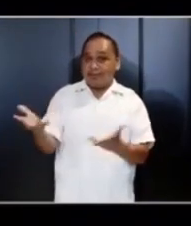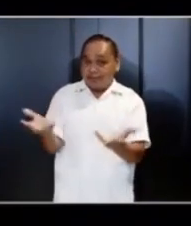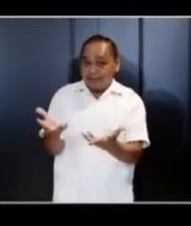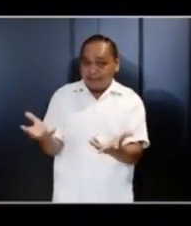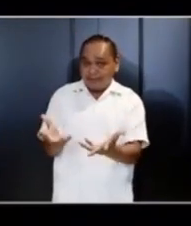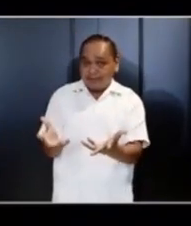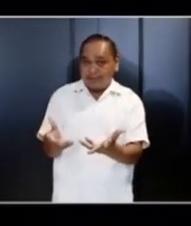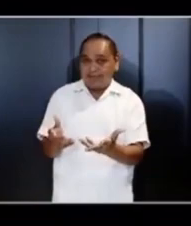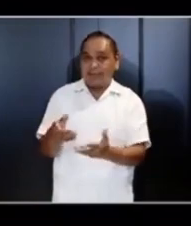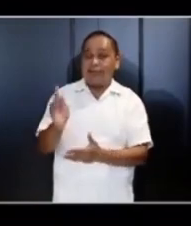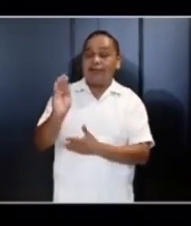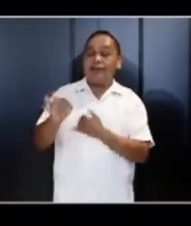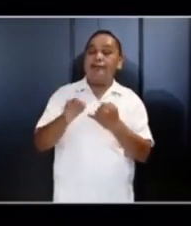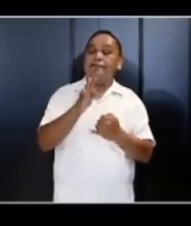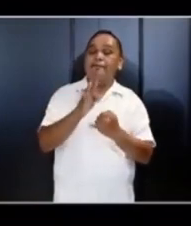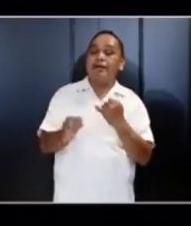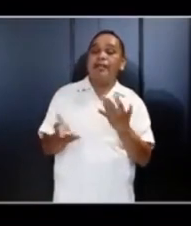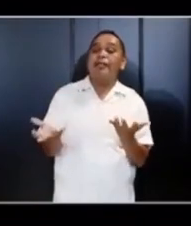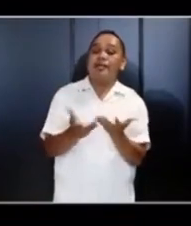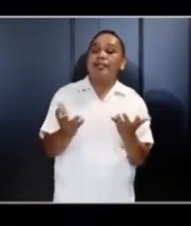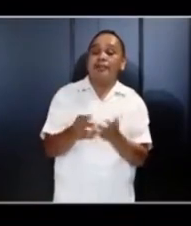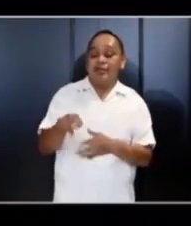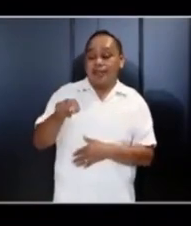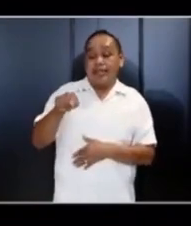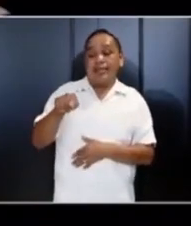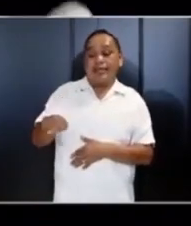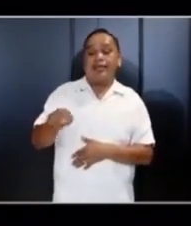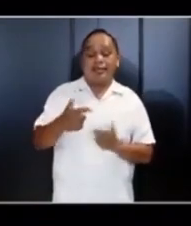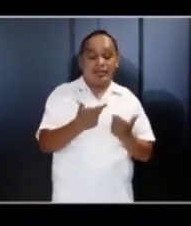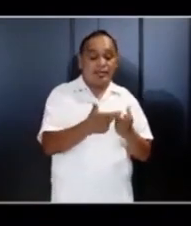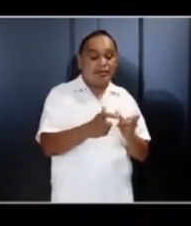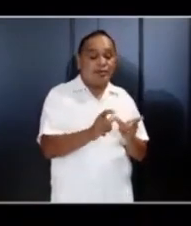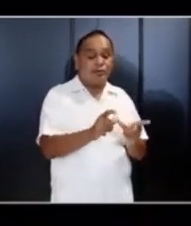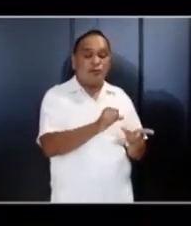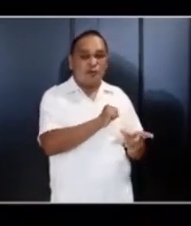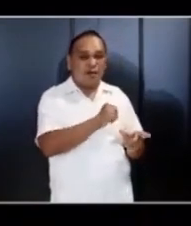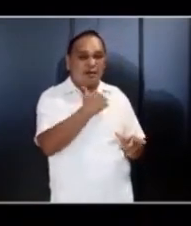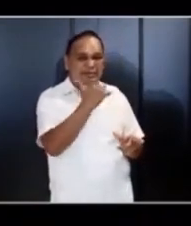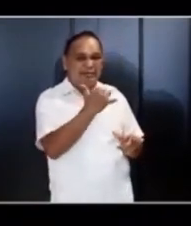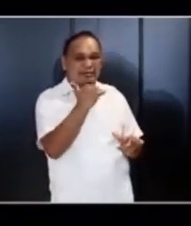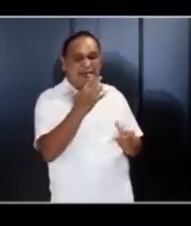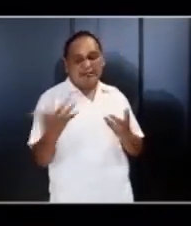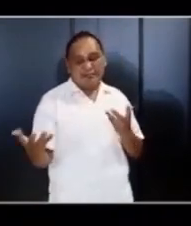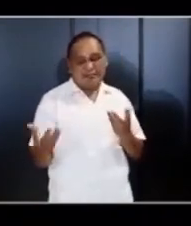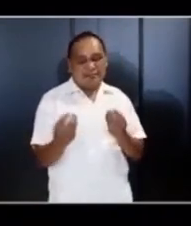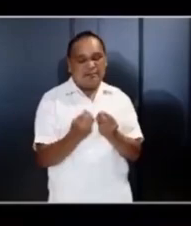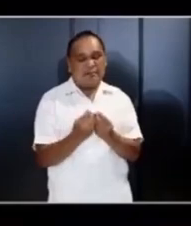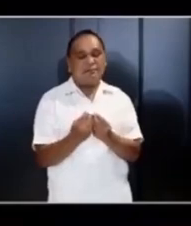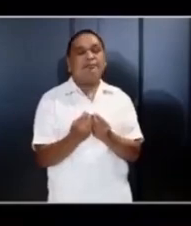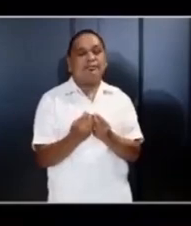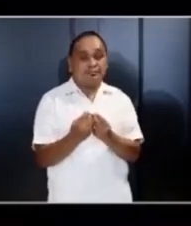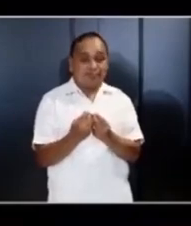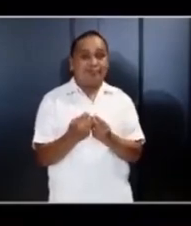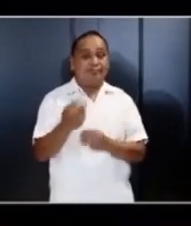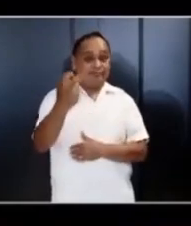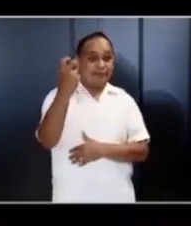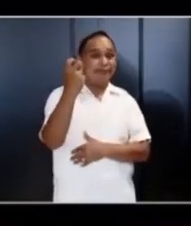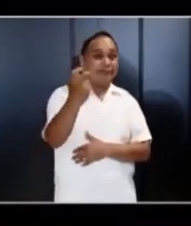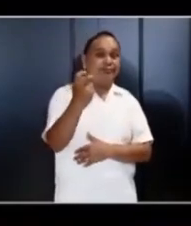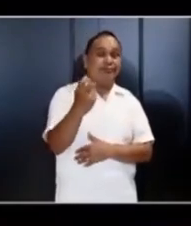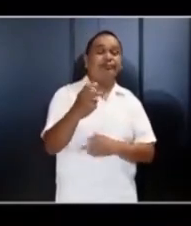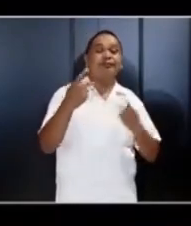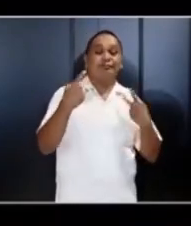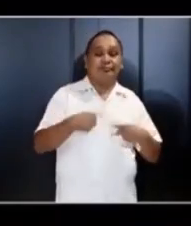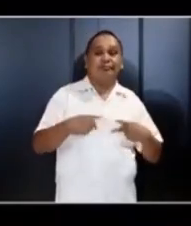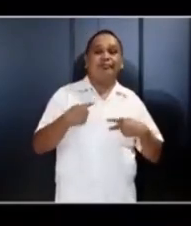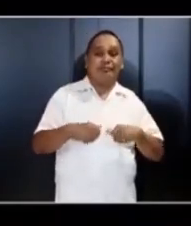comprueba lo que mucha gente ya presume, que son cómplices de esa mafia en el poder, como se le llama, de esos conservadores que lo que menos quieren es que